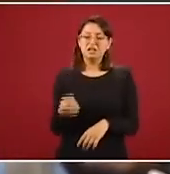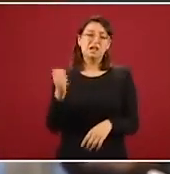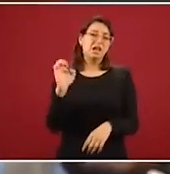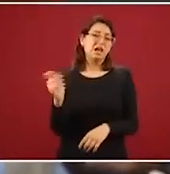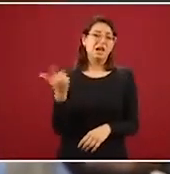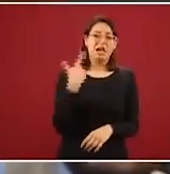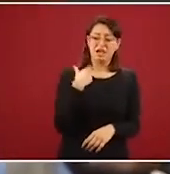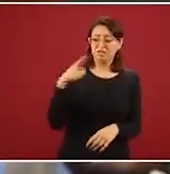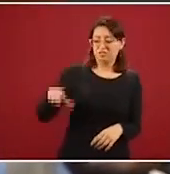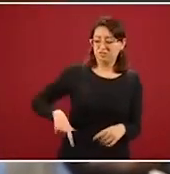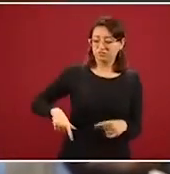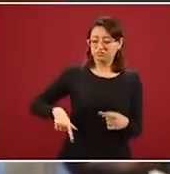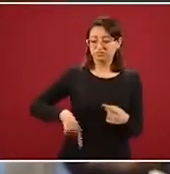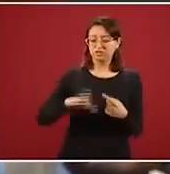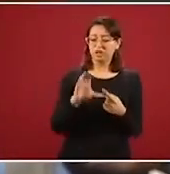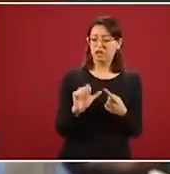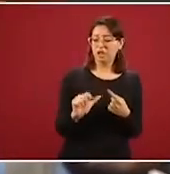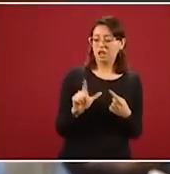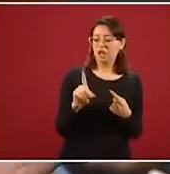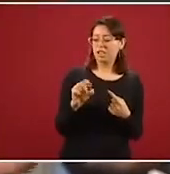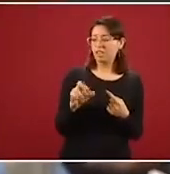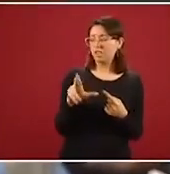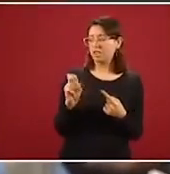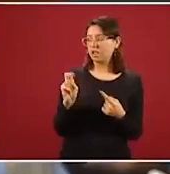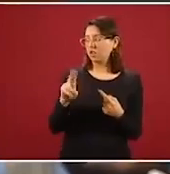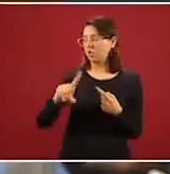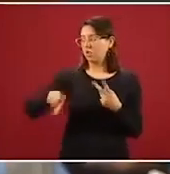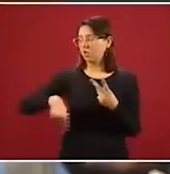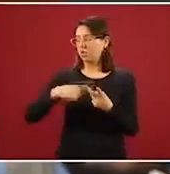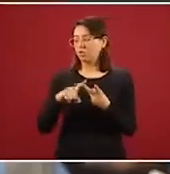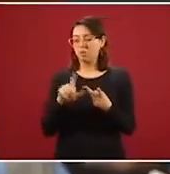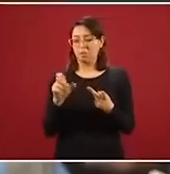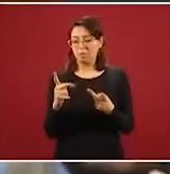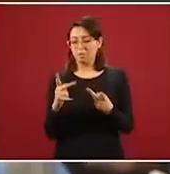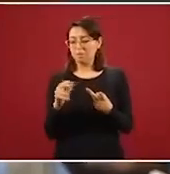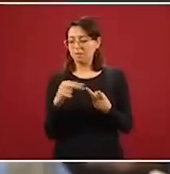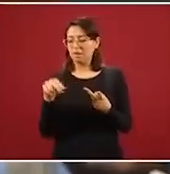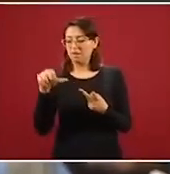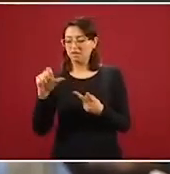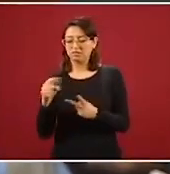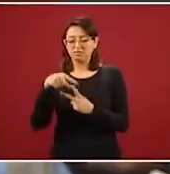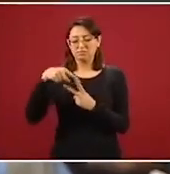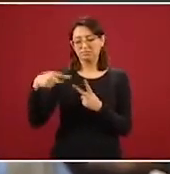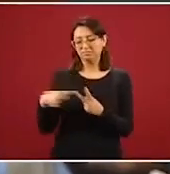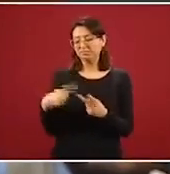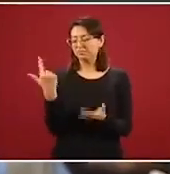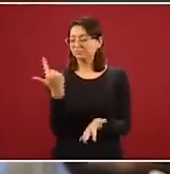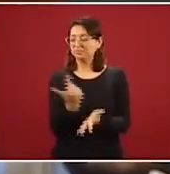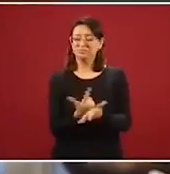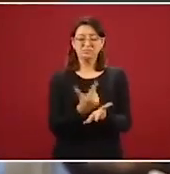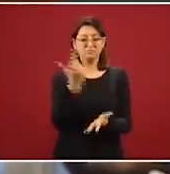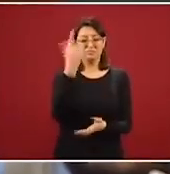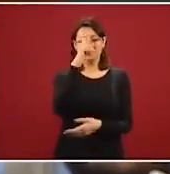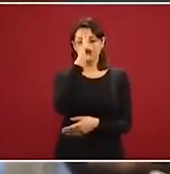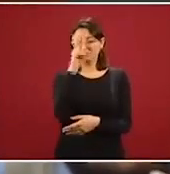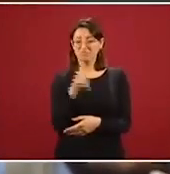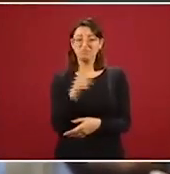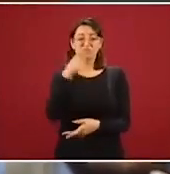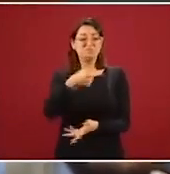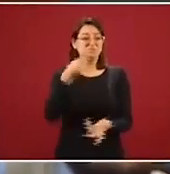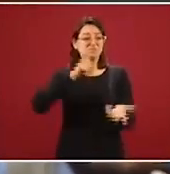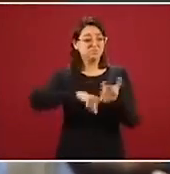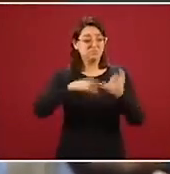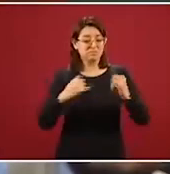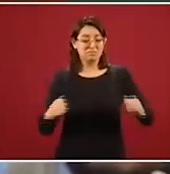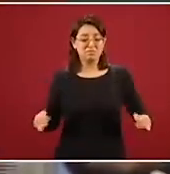de una proporción mucho mayor en cuanto a otros crímenes y delitos que han sucedido directamente dentro del